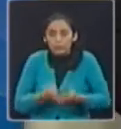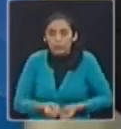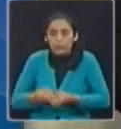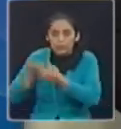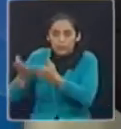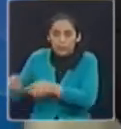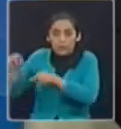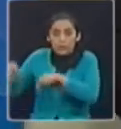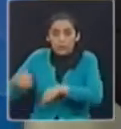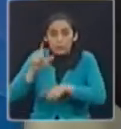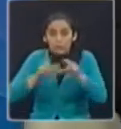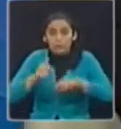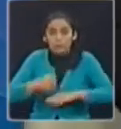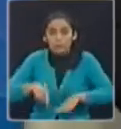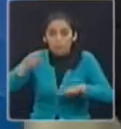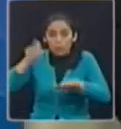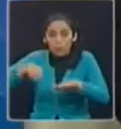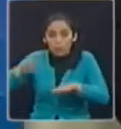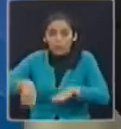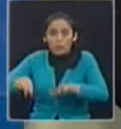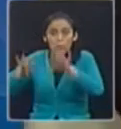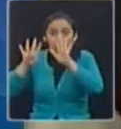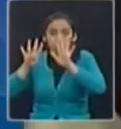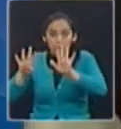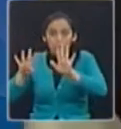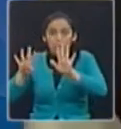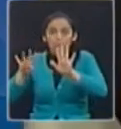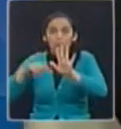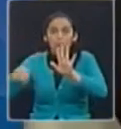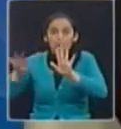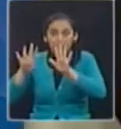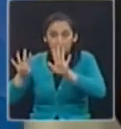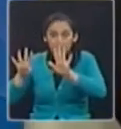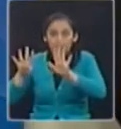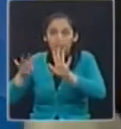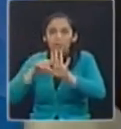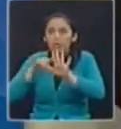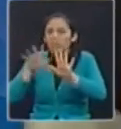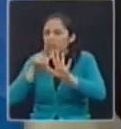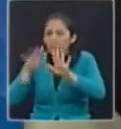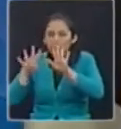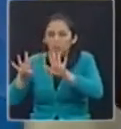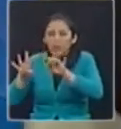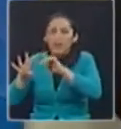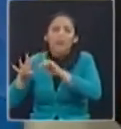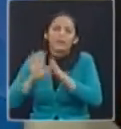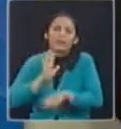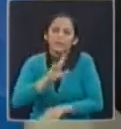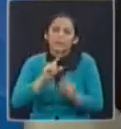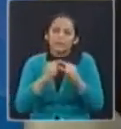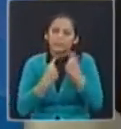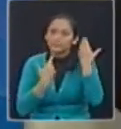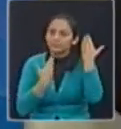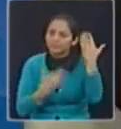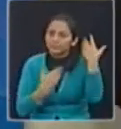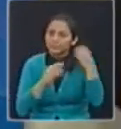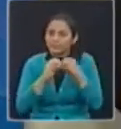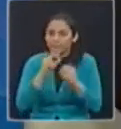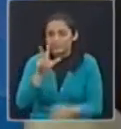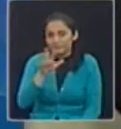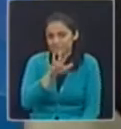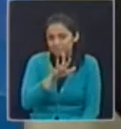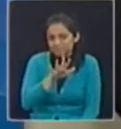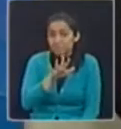9 jueces constitucionales, los 9 han sido nombrados por Alianza País durante este periodo. Si es que sale de ahí el proceso con un visto bueno para